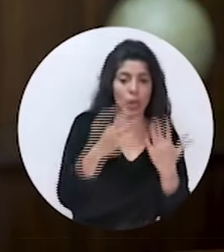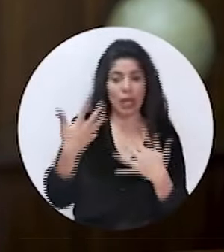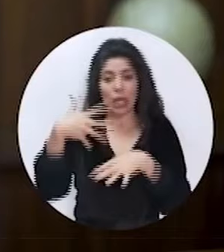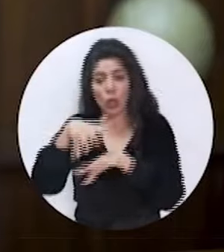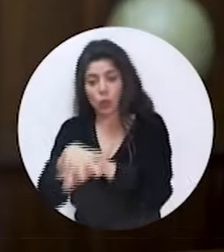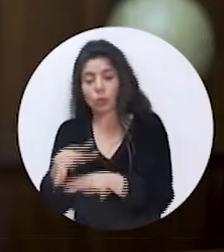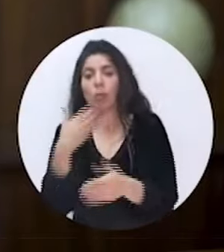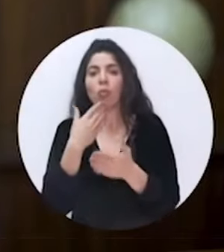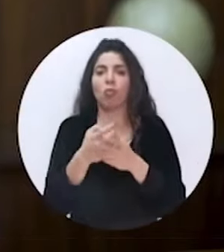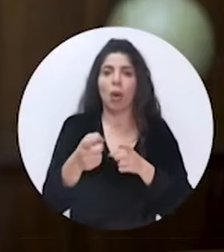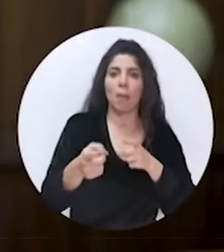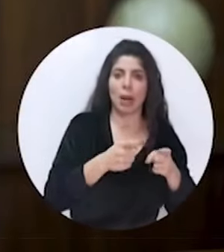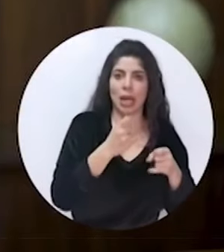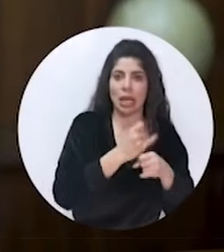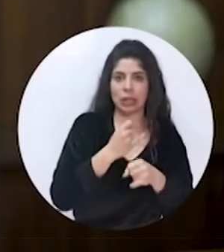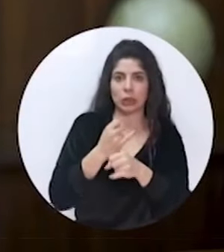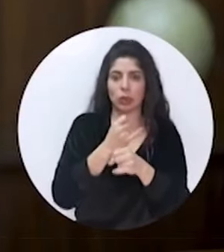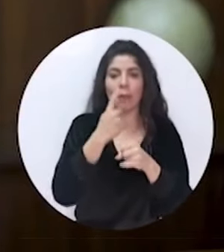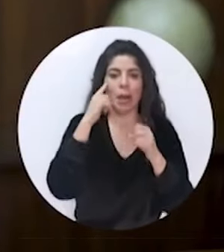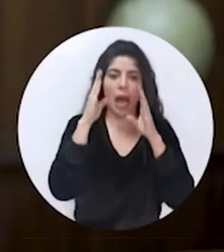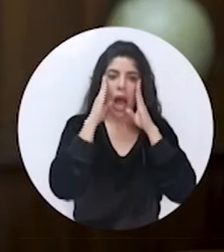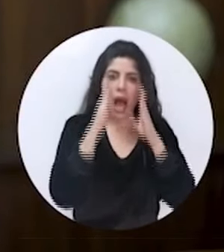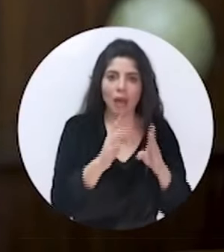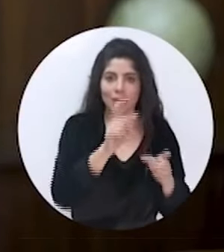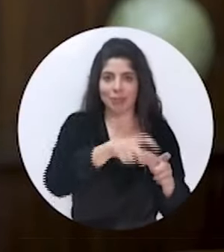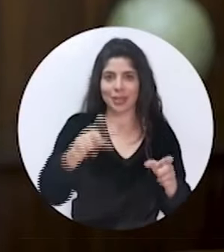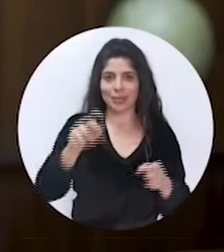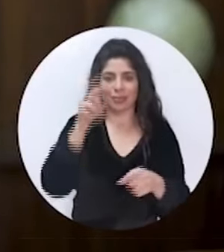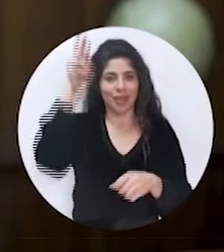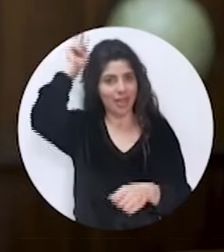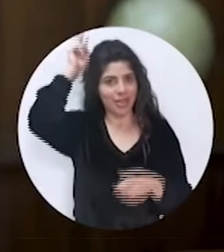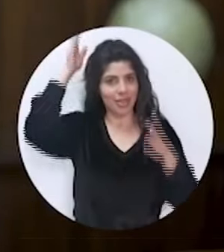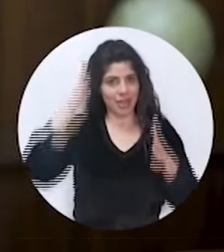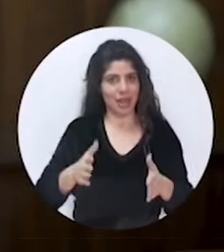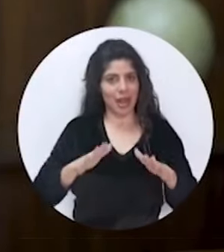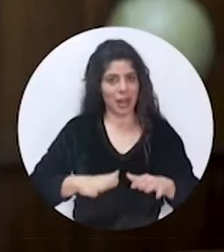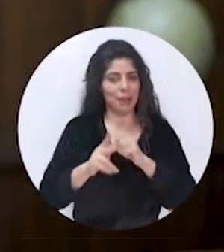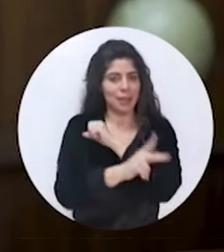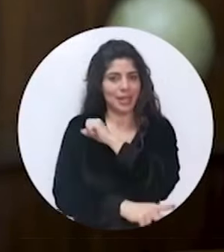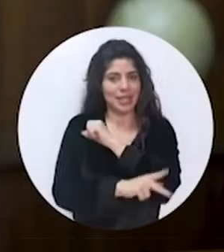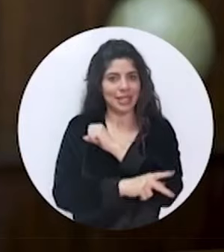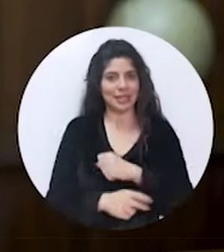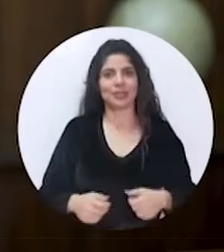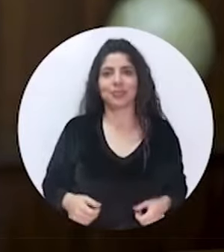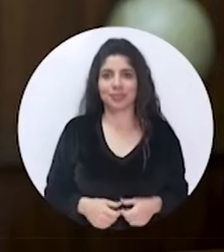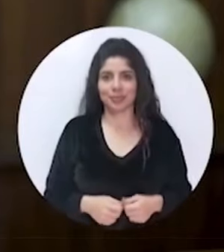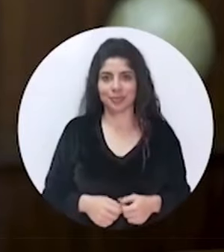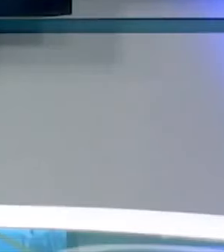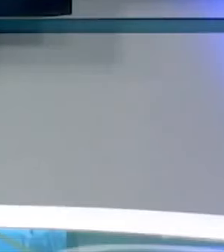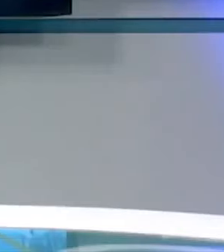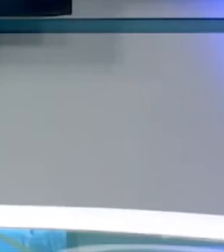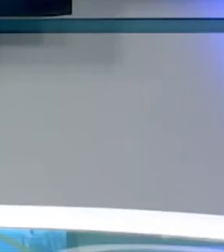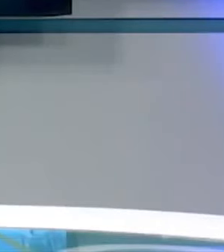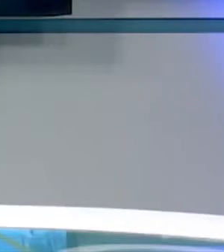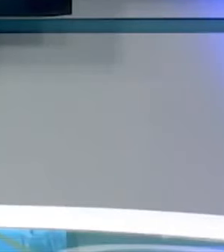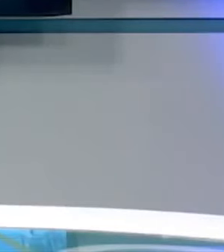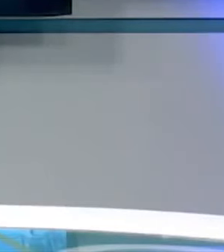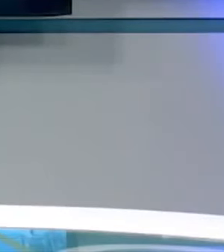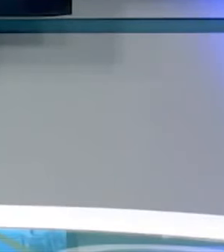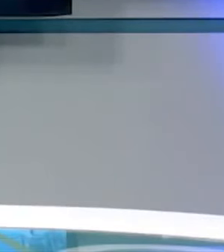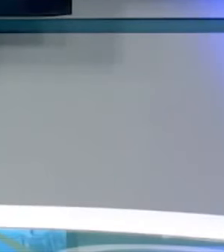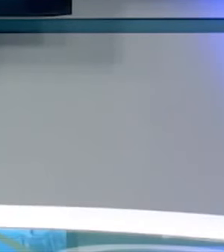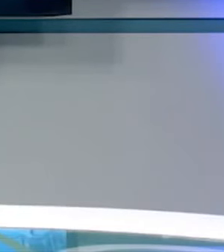desarrollo de los pueblos, la inclusión y la eficiencia institucional en la atención de la población indígena del país.